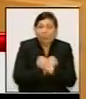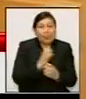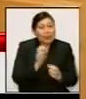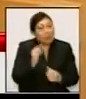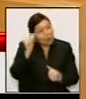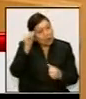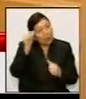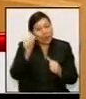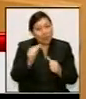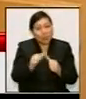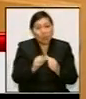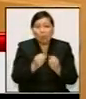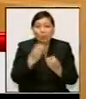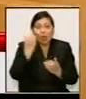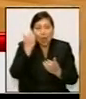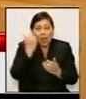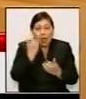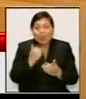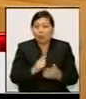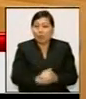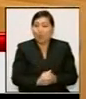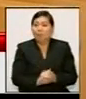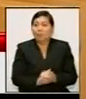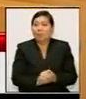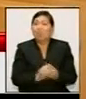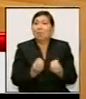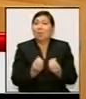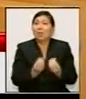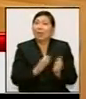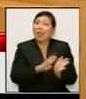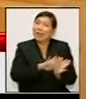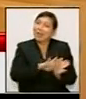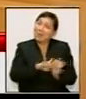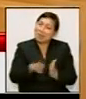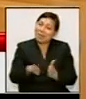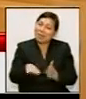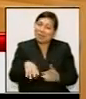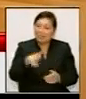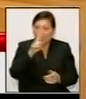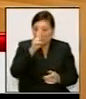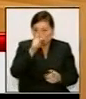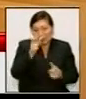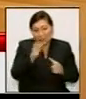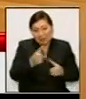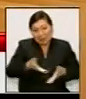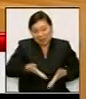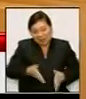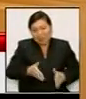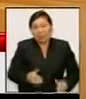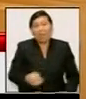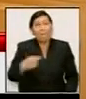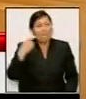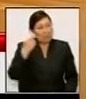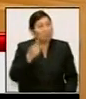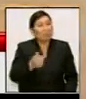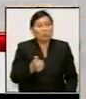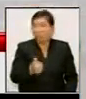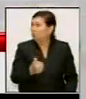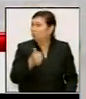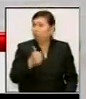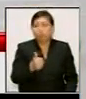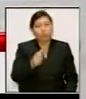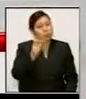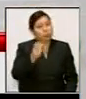recordado con mucho cariño, porque Juan, aparte de un peruano a carta cabal y de un gran político, era una